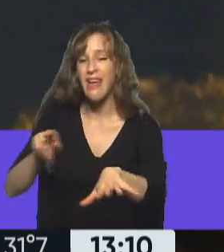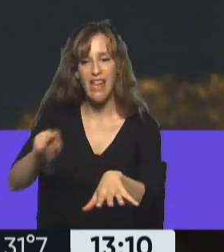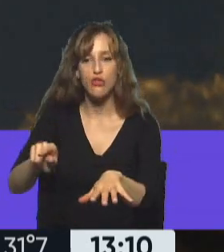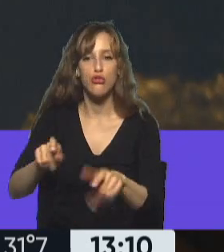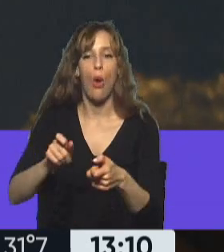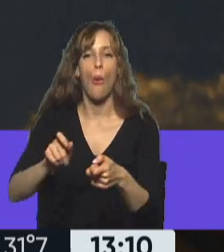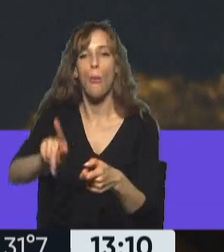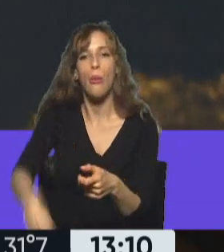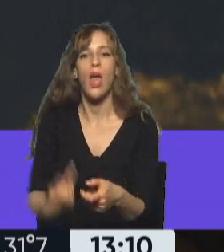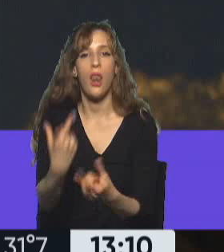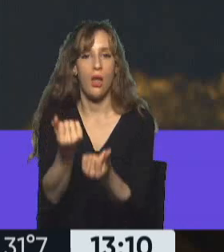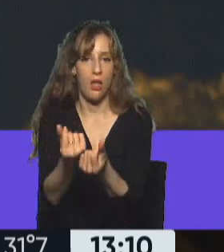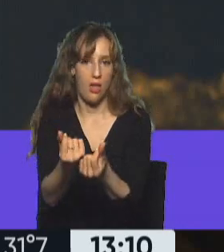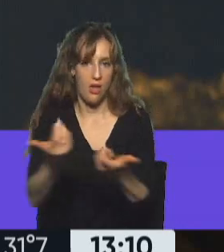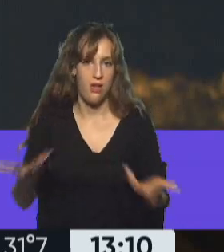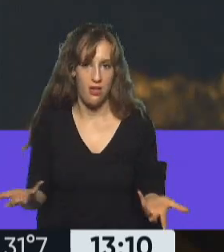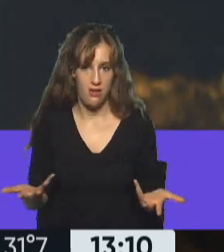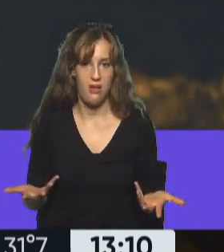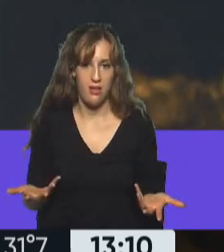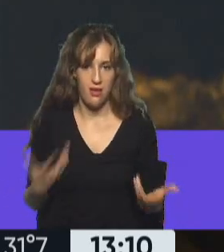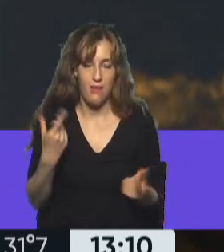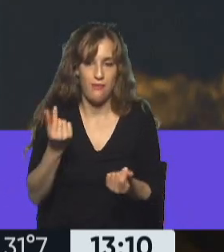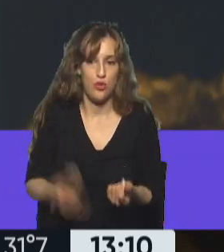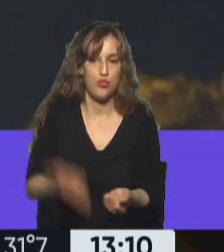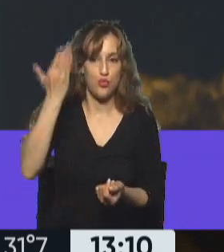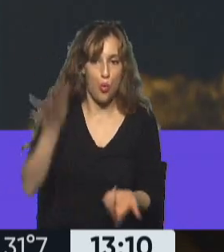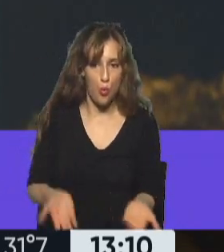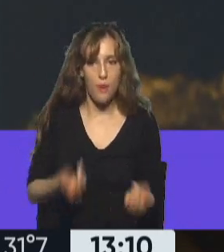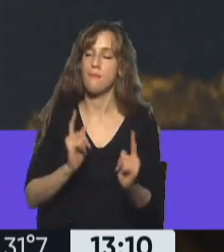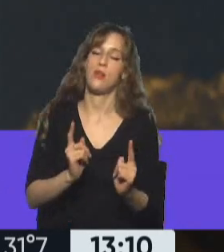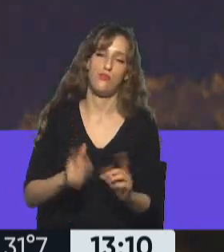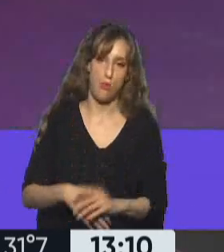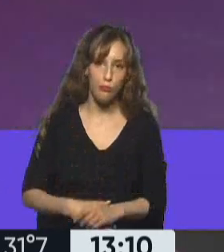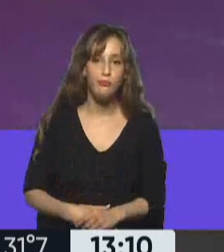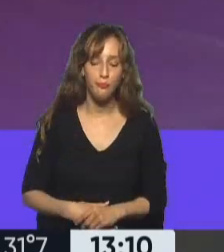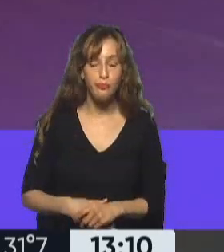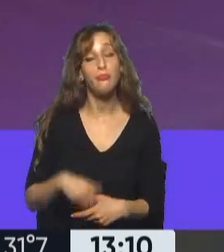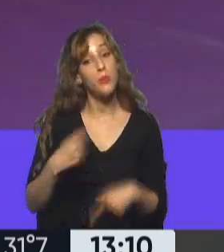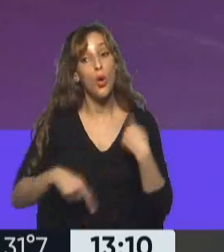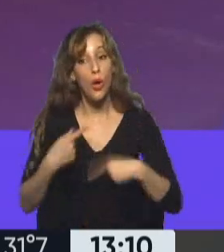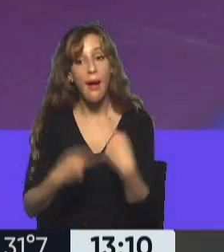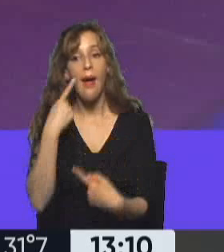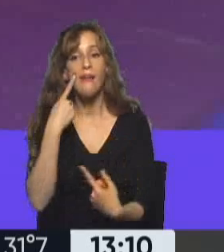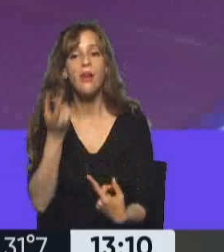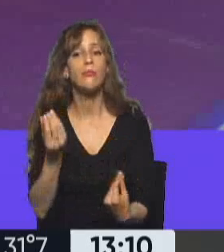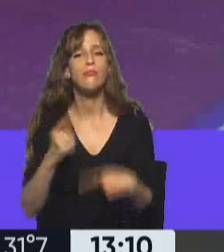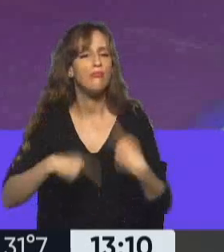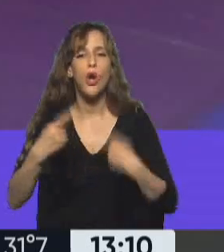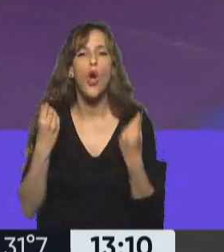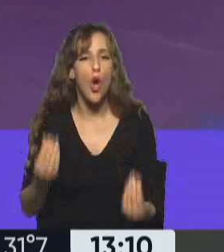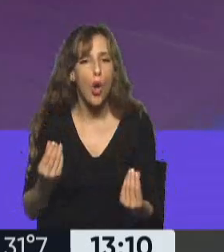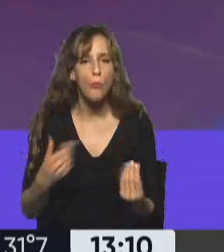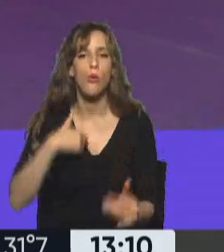directamente en la cadena de valor que luego compramos consumidores y consumidoras. Avancemos a ver qué es lo que está ocurriendo, cómo lo